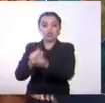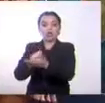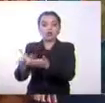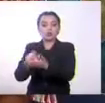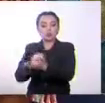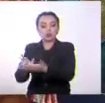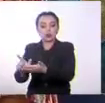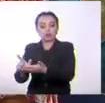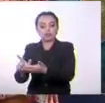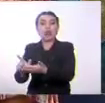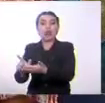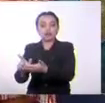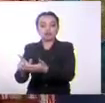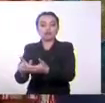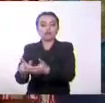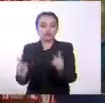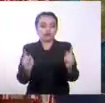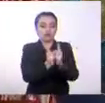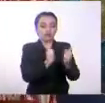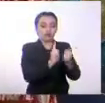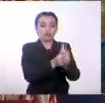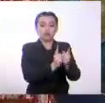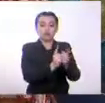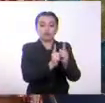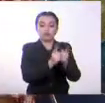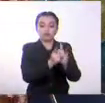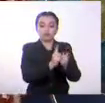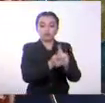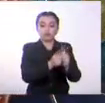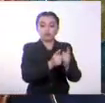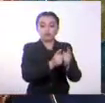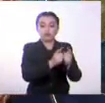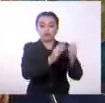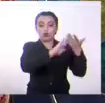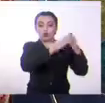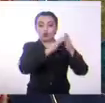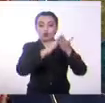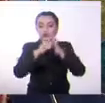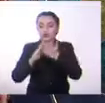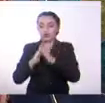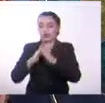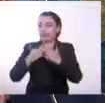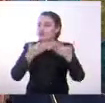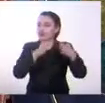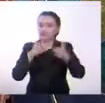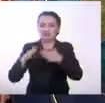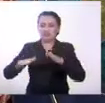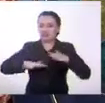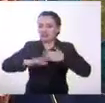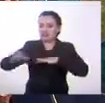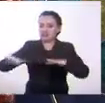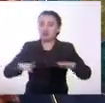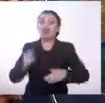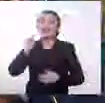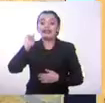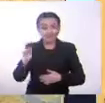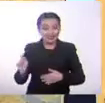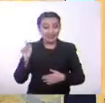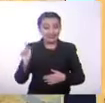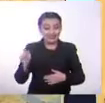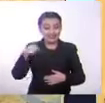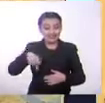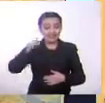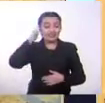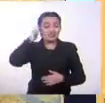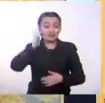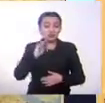relaciones que nosotros establecemos con las personas, ya sea en los diferentes espacios que tú mencionaste, nos enseñan a